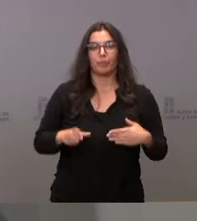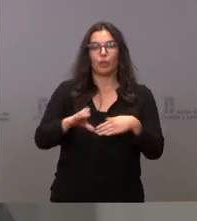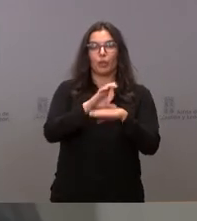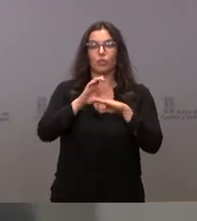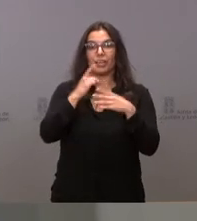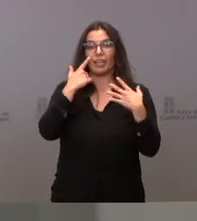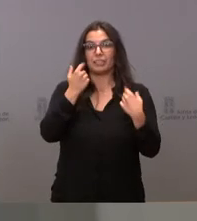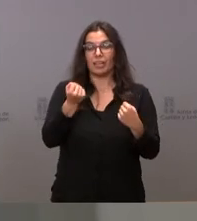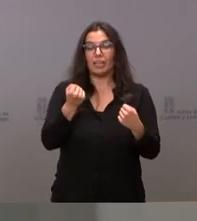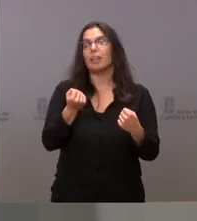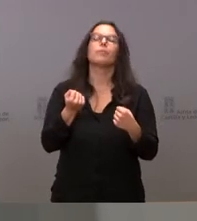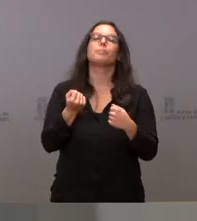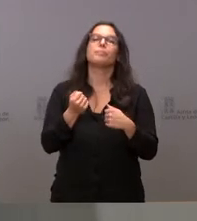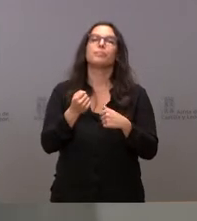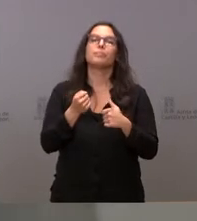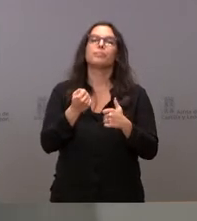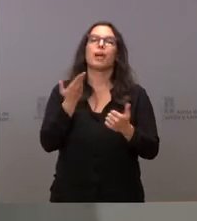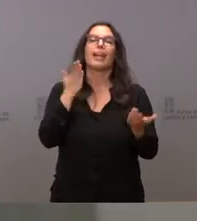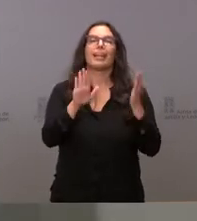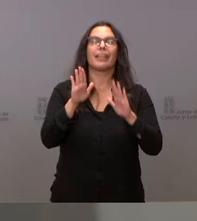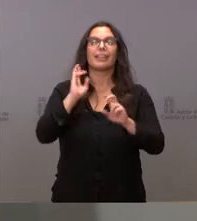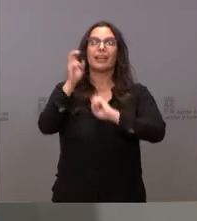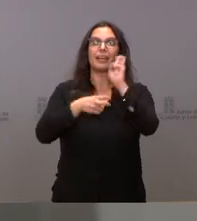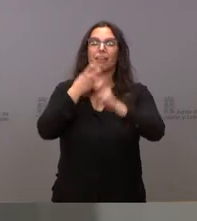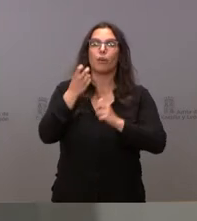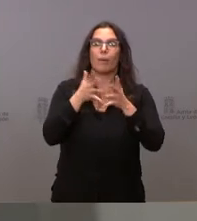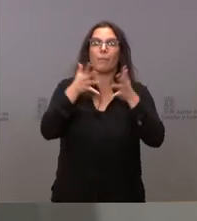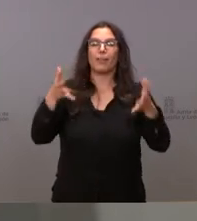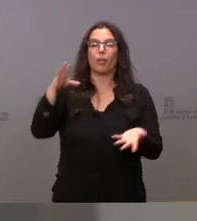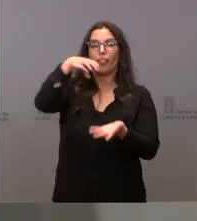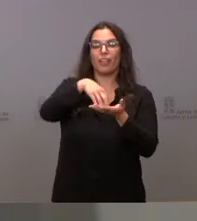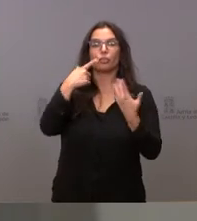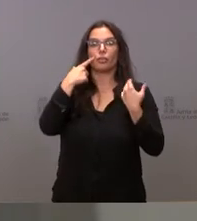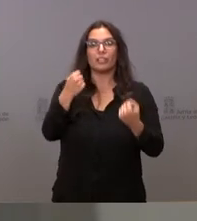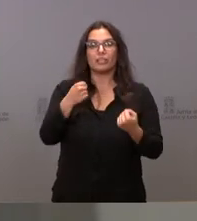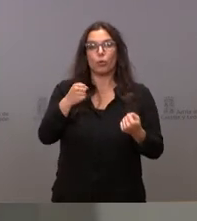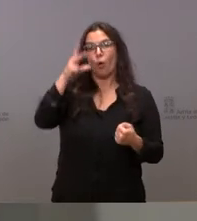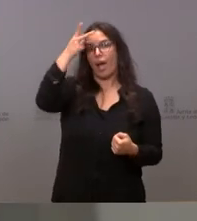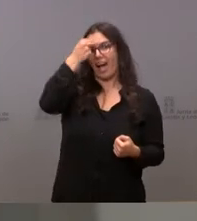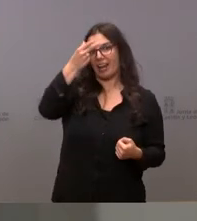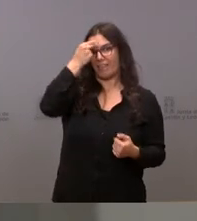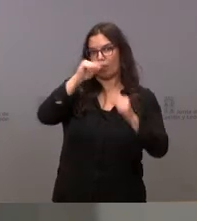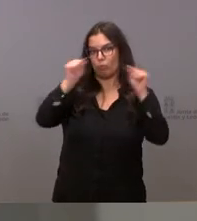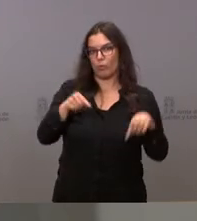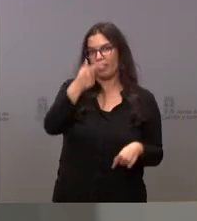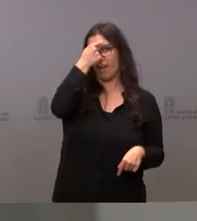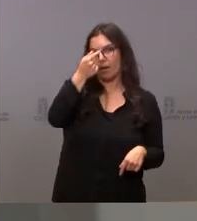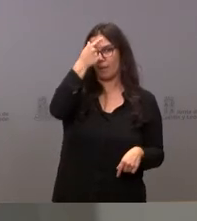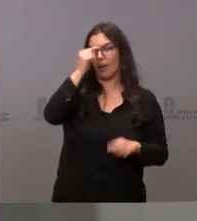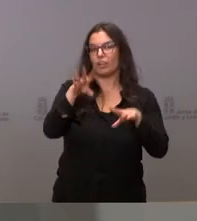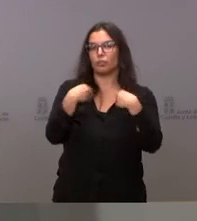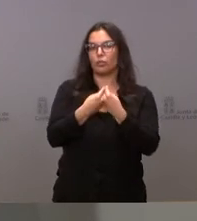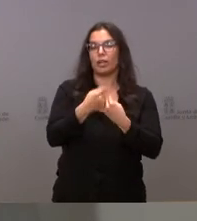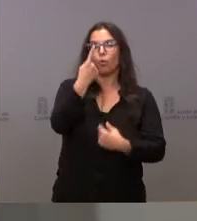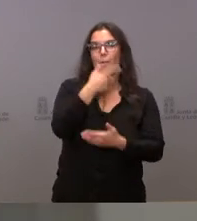de Sanidad licita la reforma y ampliación del Centro de Salud de Arévalo en Ávila por un total de